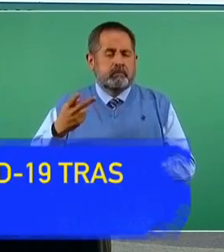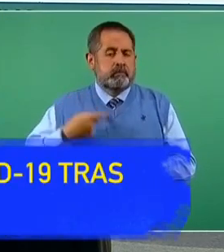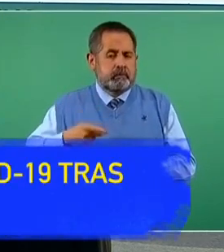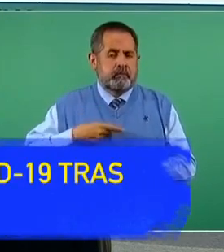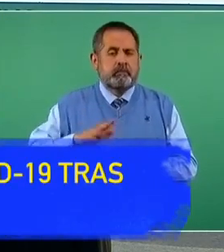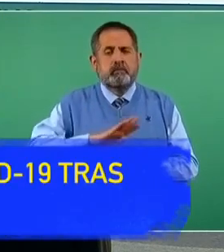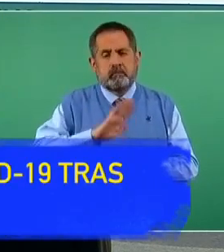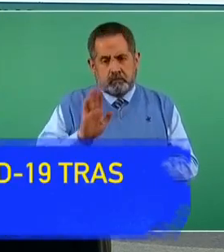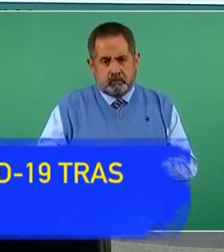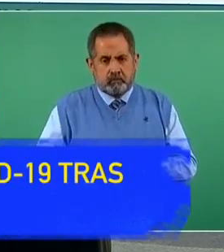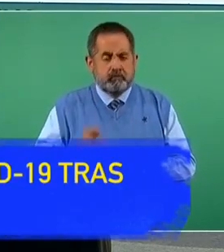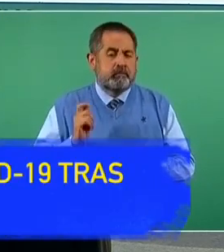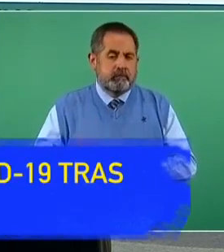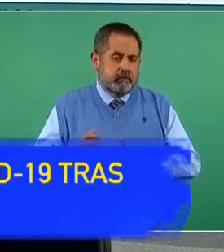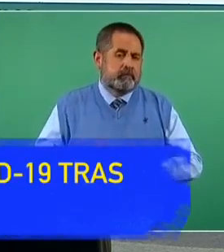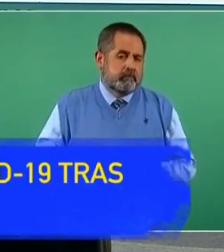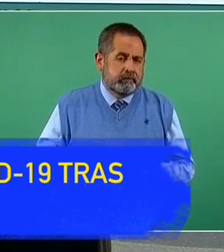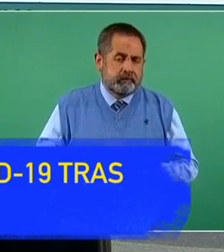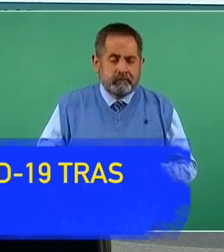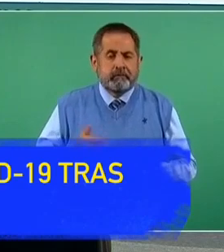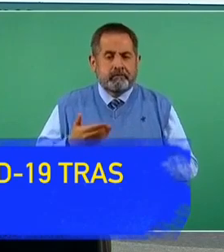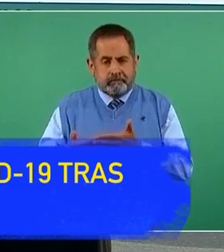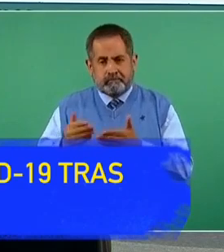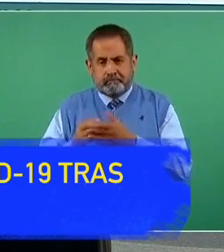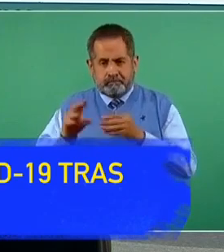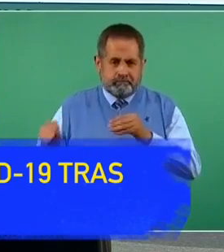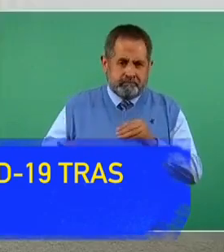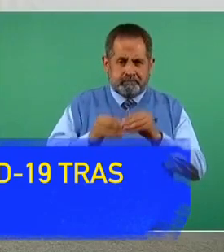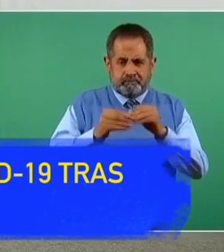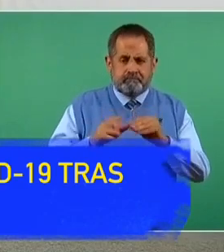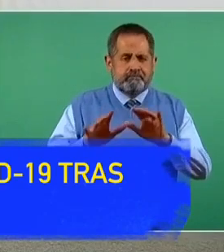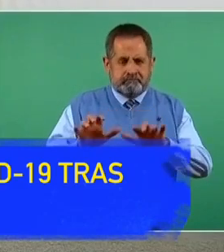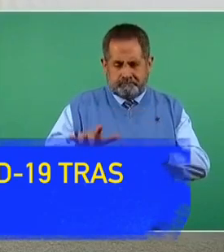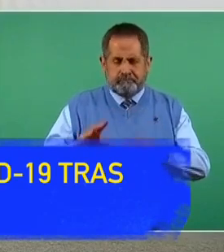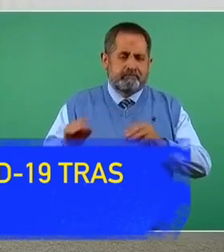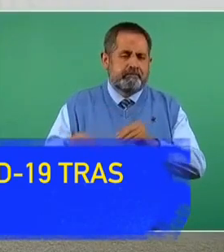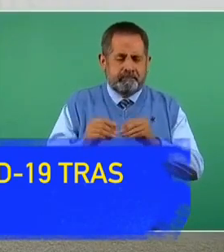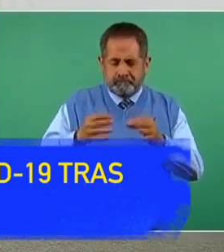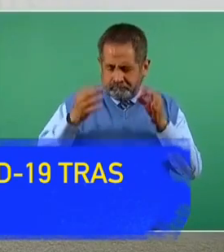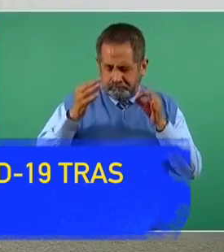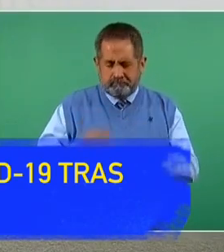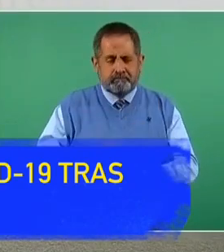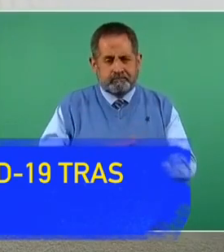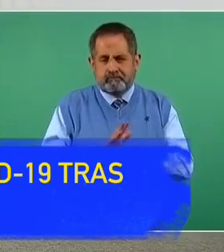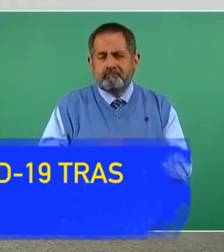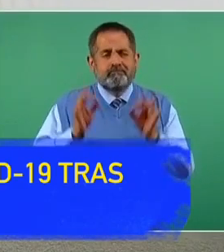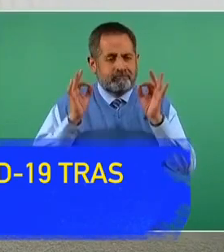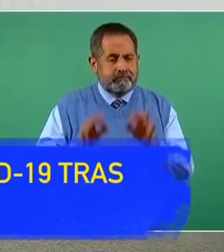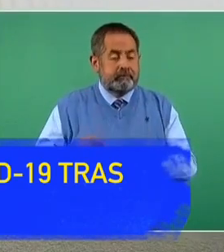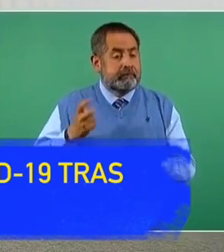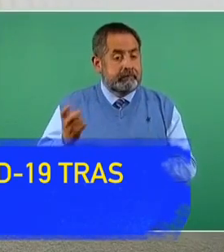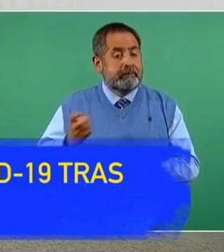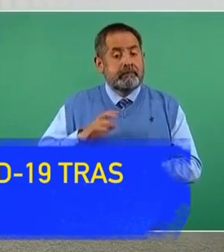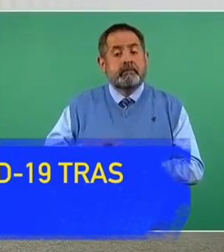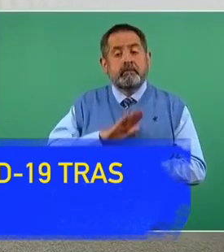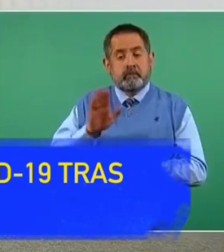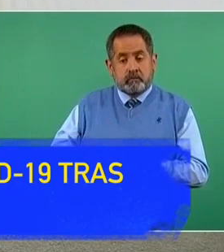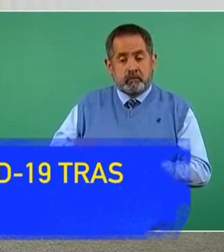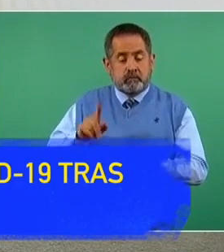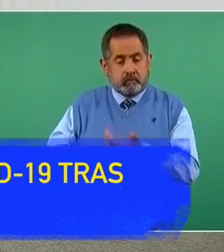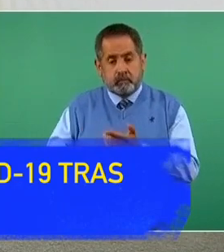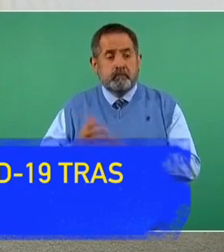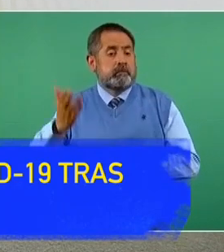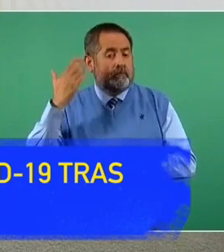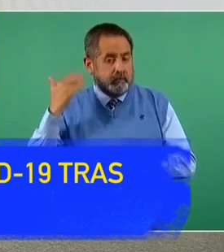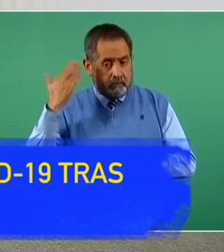de kobe 19 reconoció que las cifras nos habían integrado y que estaban bajo la clasificación de sospechosos por lo que en las últimas